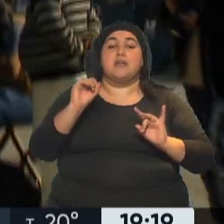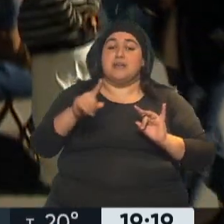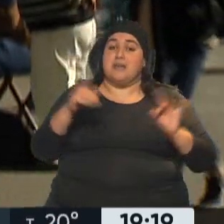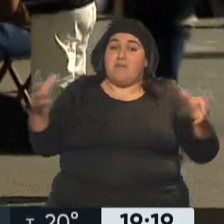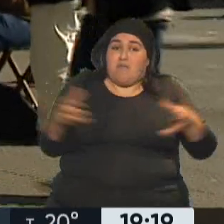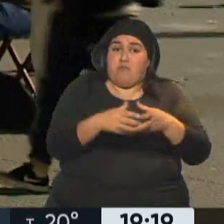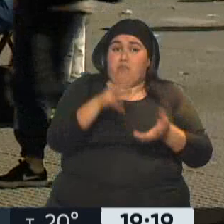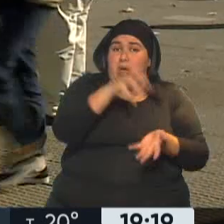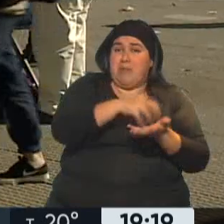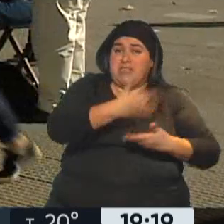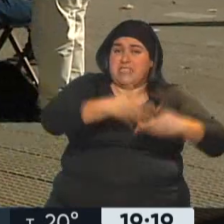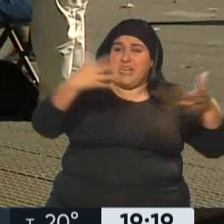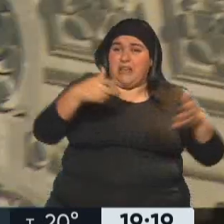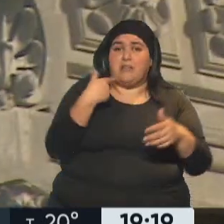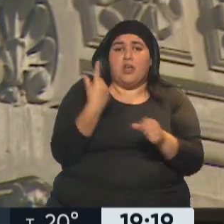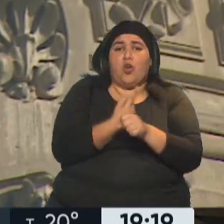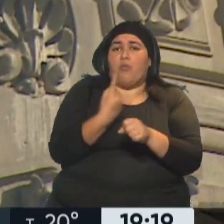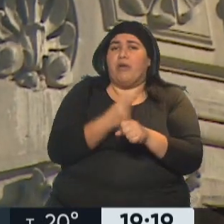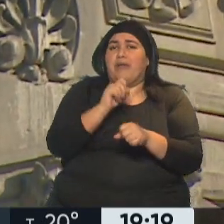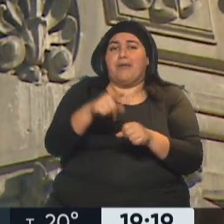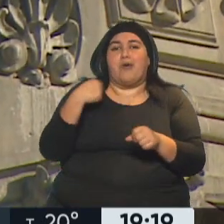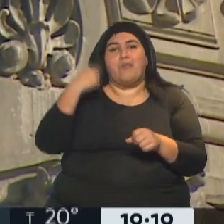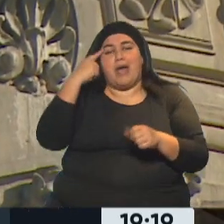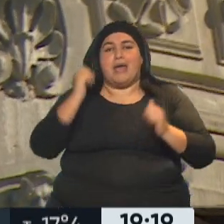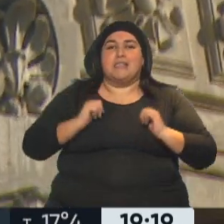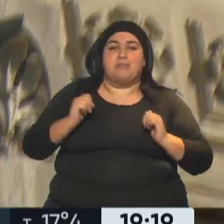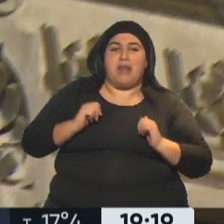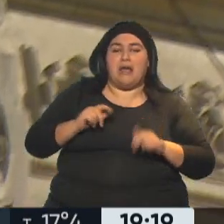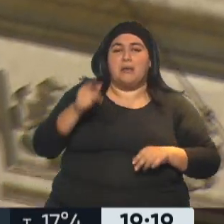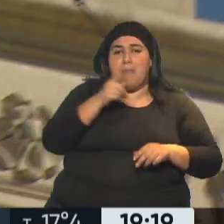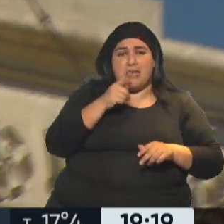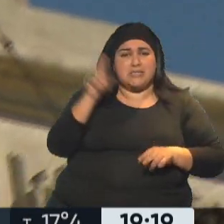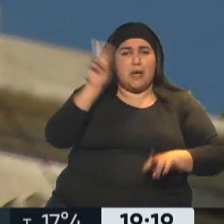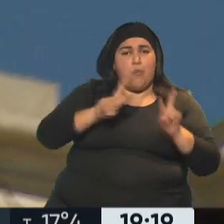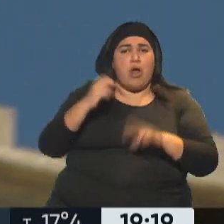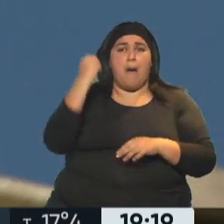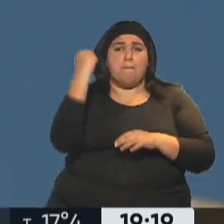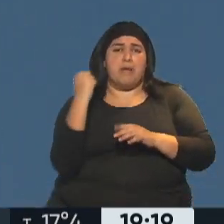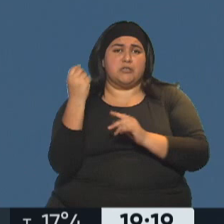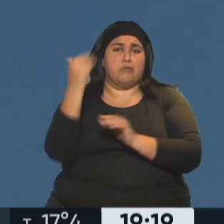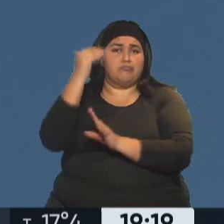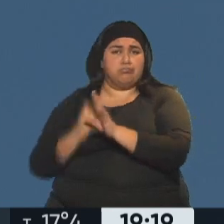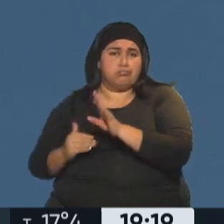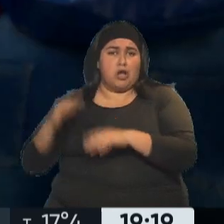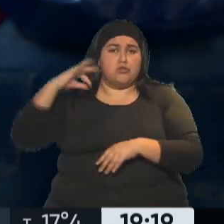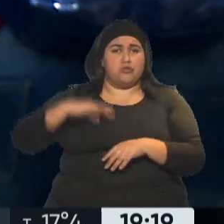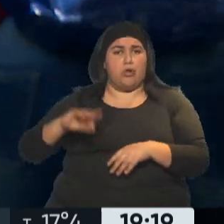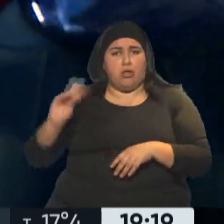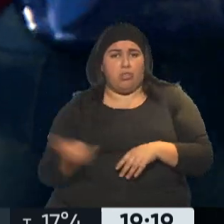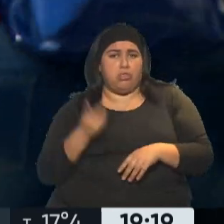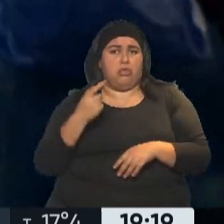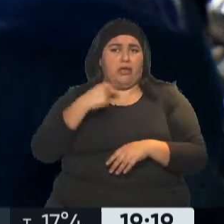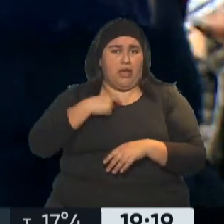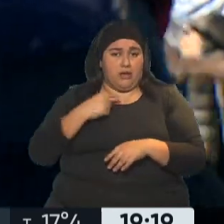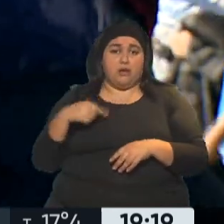no se pueden llevar puesto a través de un proceso especulativo que busca la devaluación, los ingresos de los trabajadores y las trabajadoras. Lo llamamos